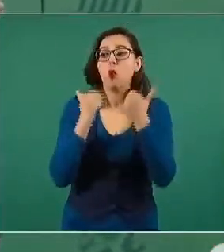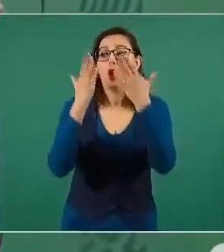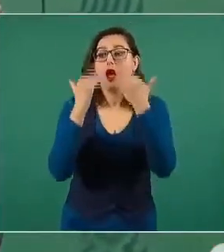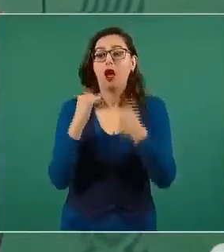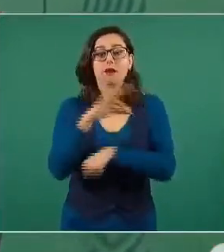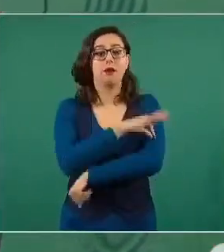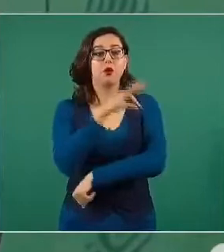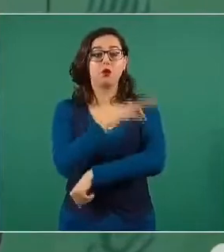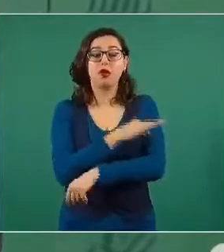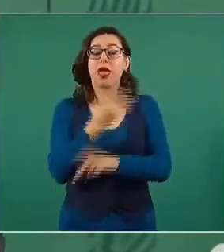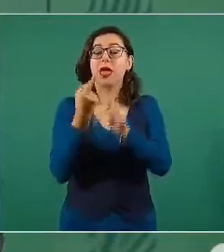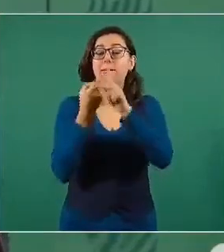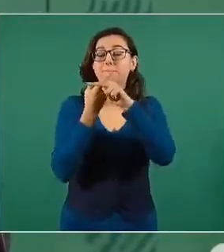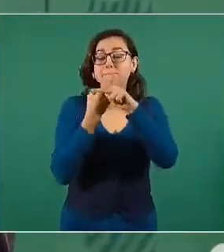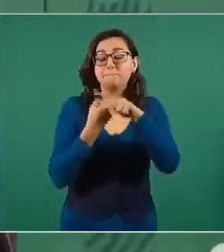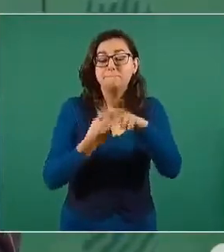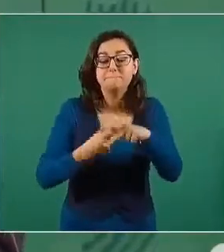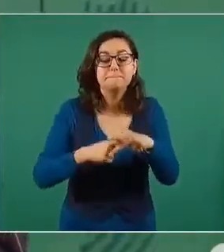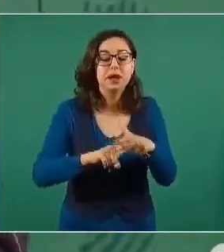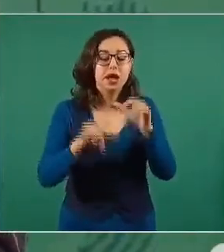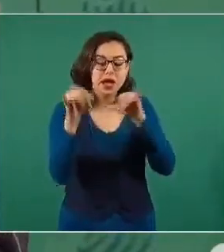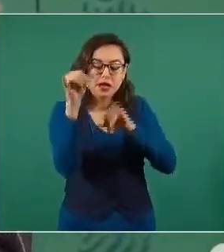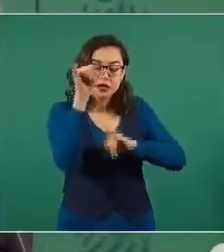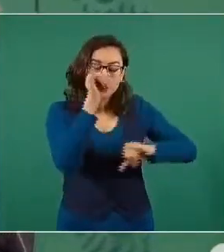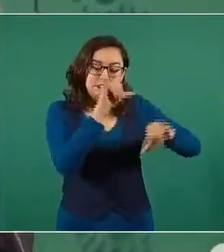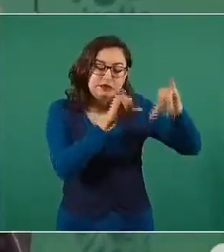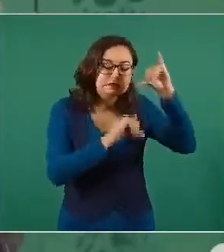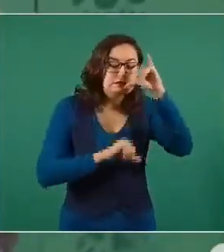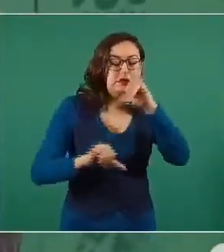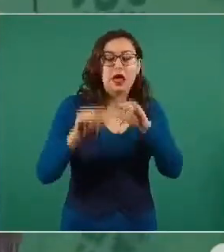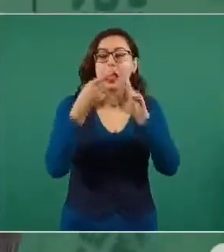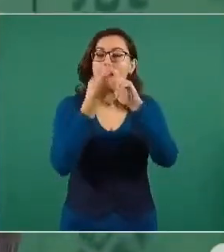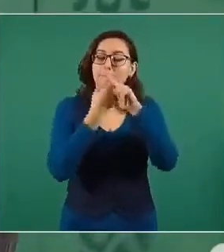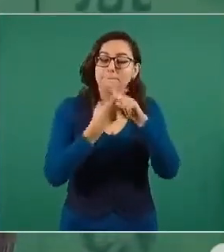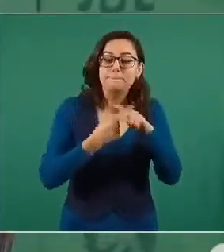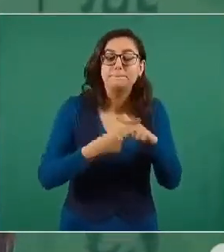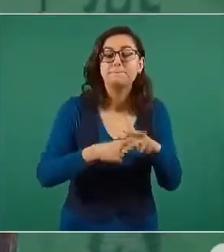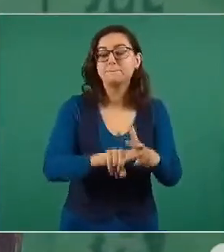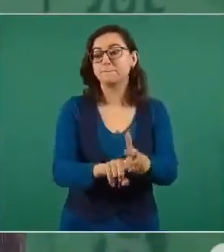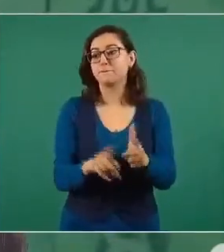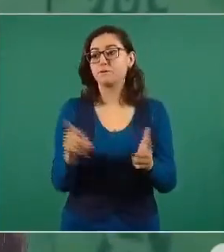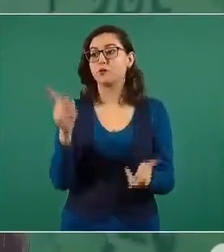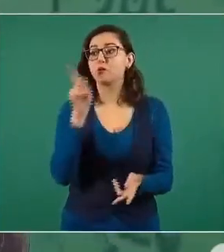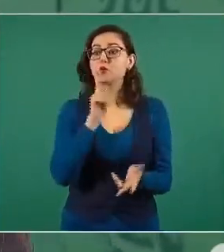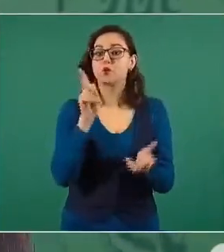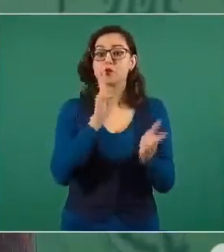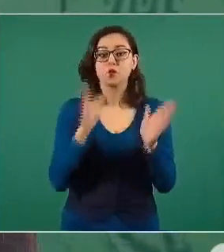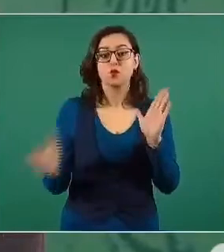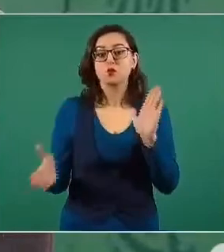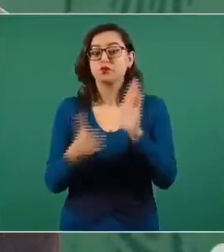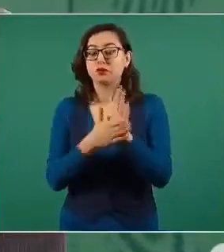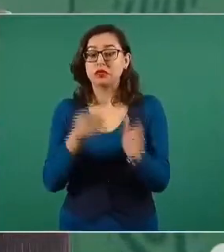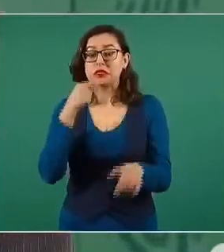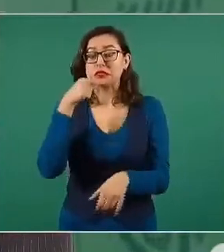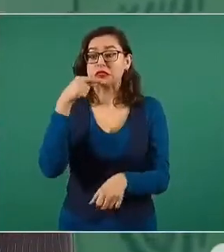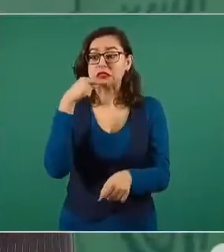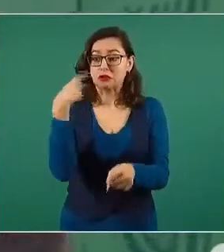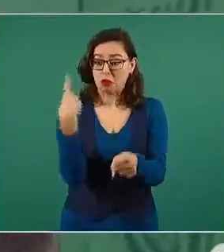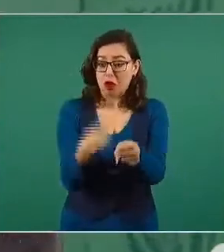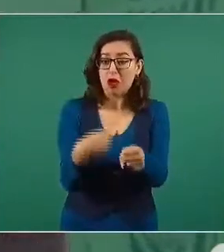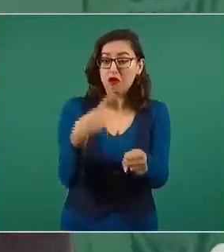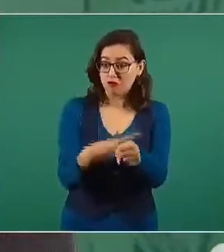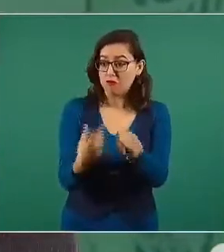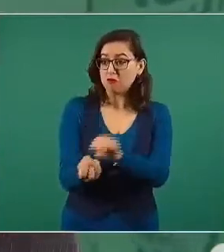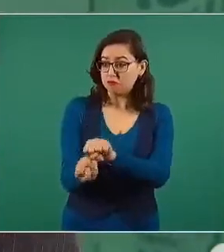Y está demostrado de que los niños tienen mucho menor riesgo